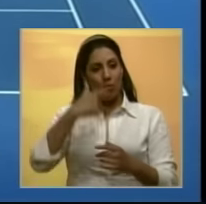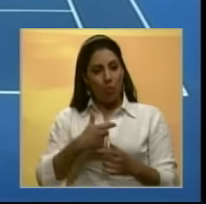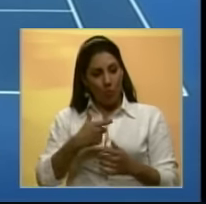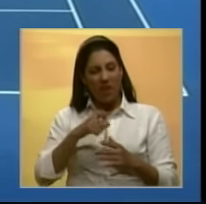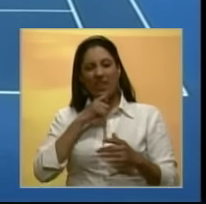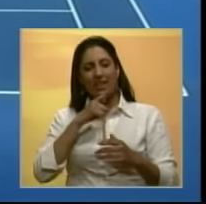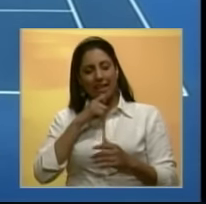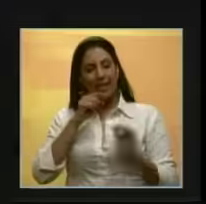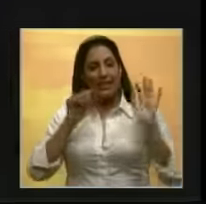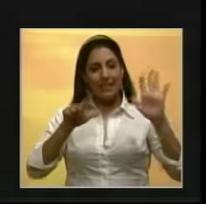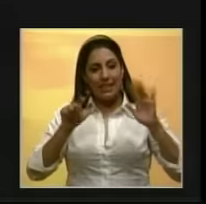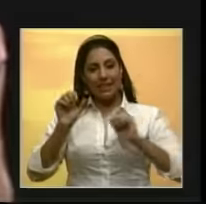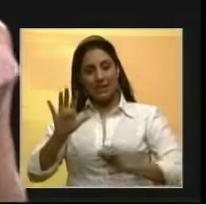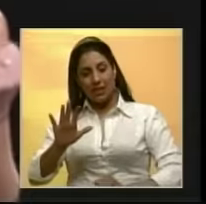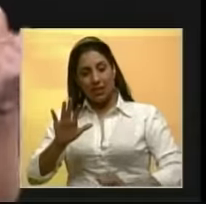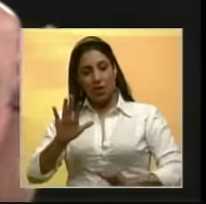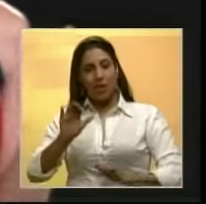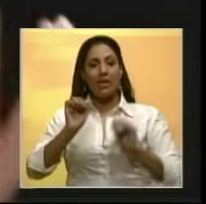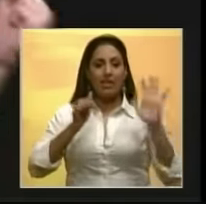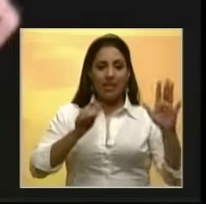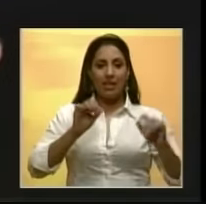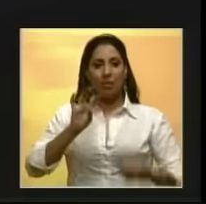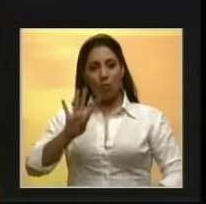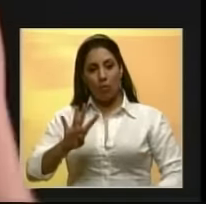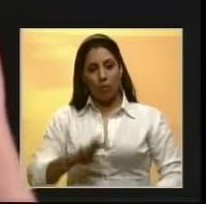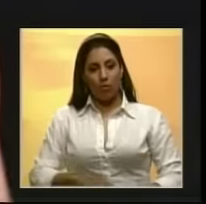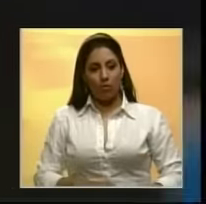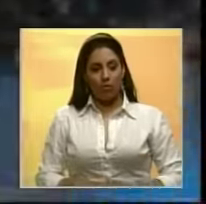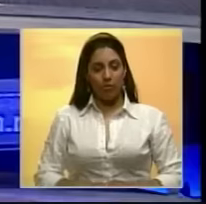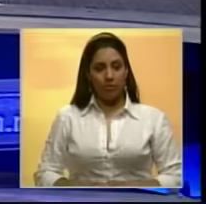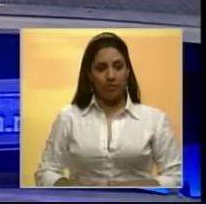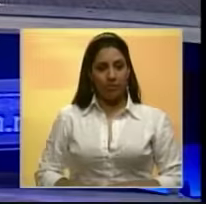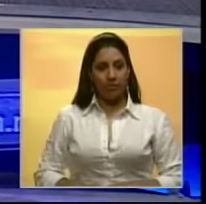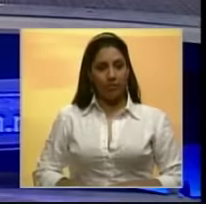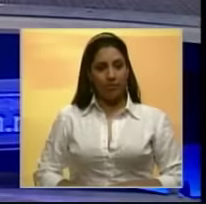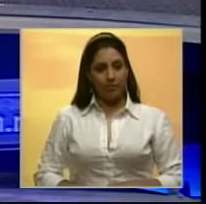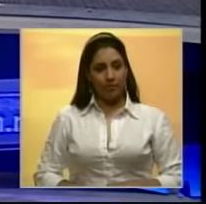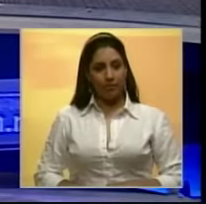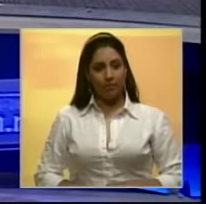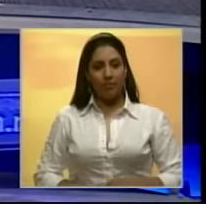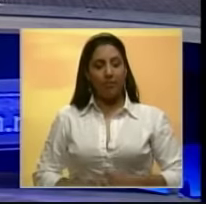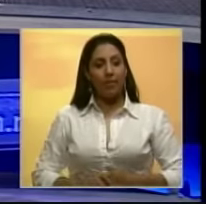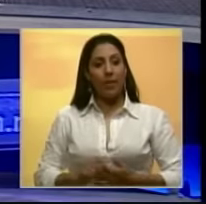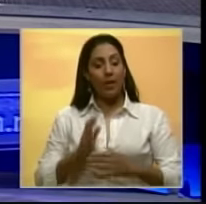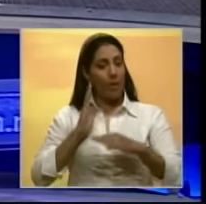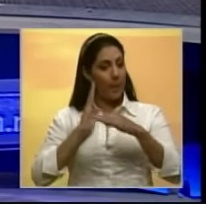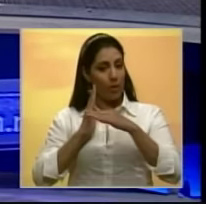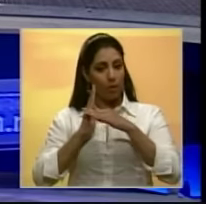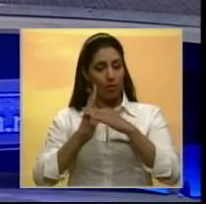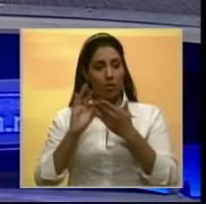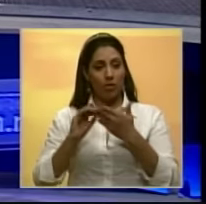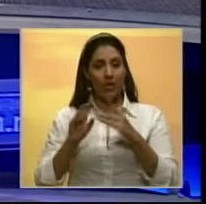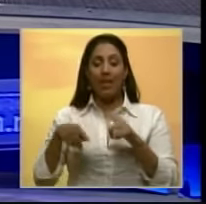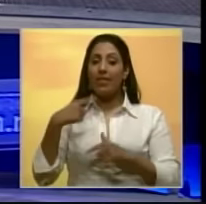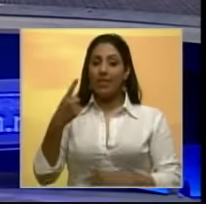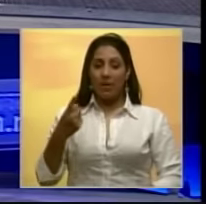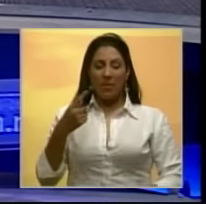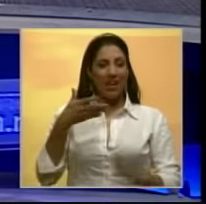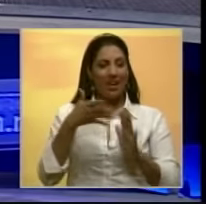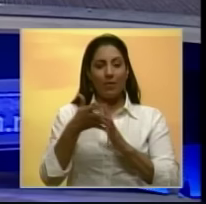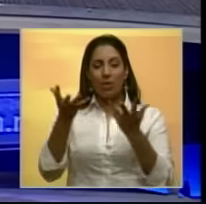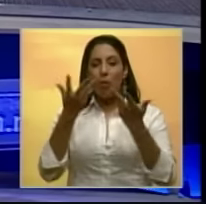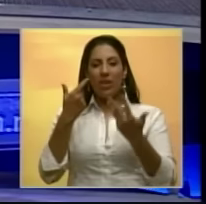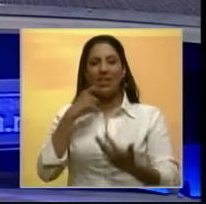Strýcová por 7-5 y 6-4. Hacemos otra pausa. Al regreso veremos qué nos